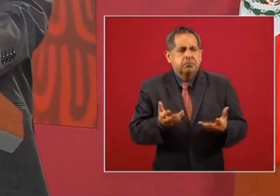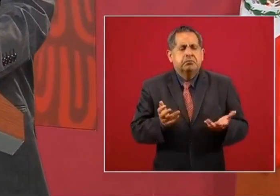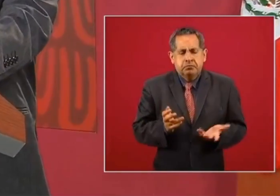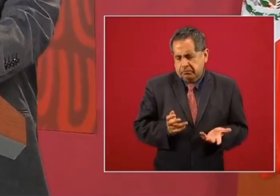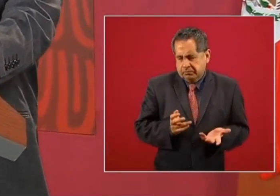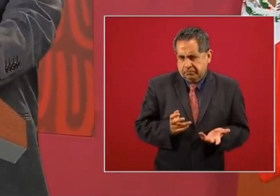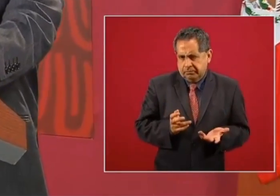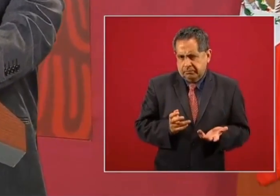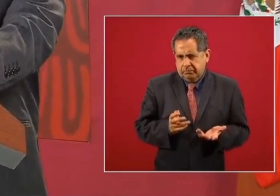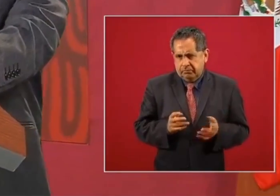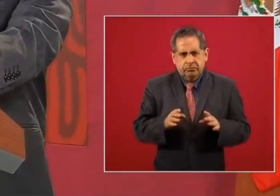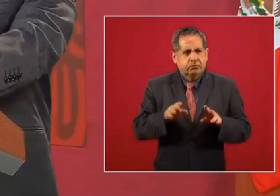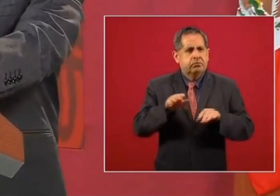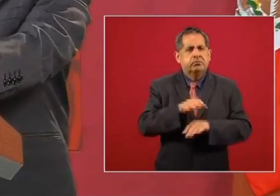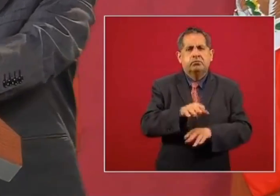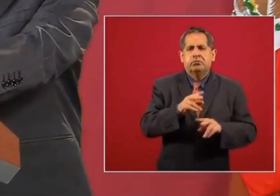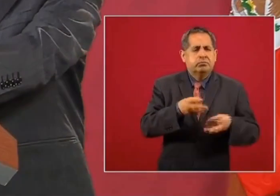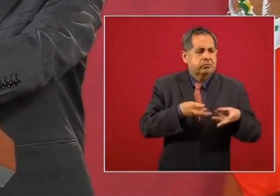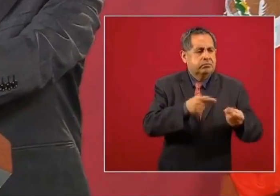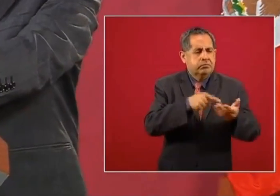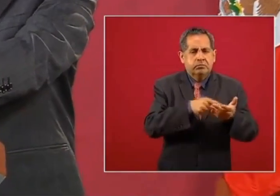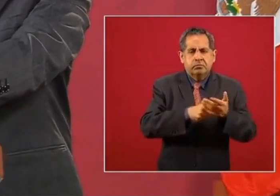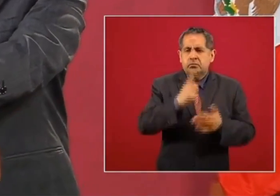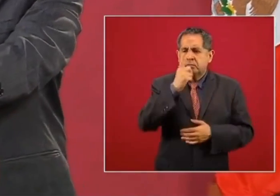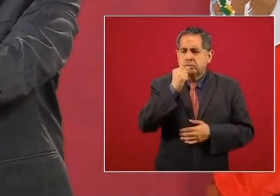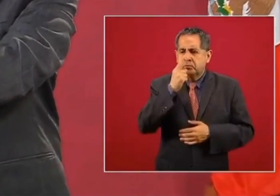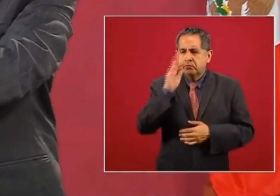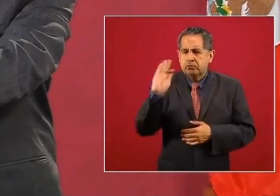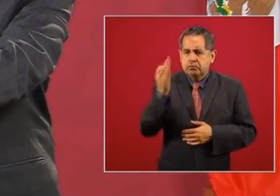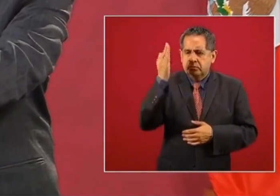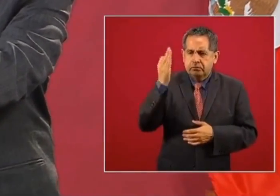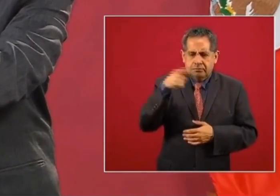que tenían que ver con la Policía Federal.